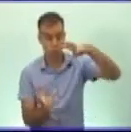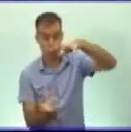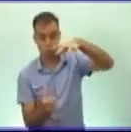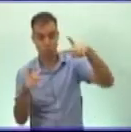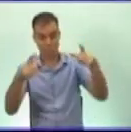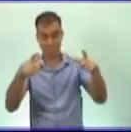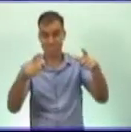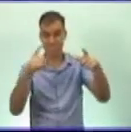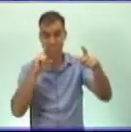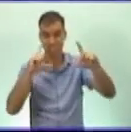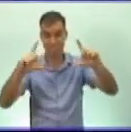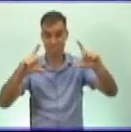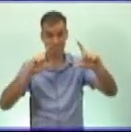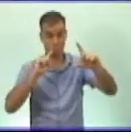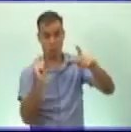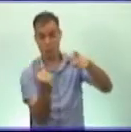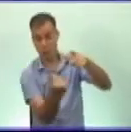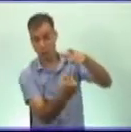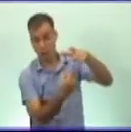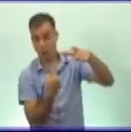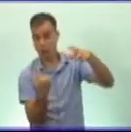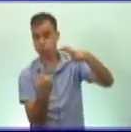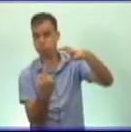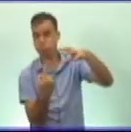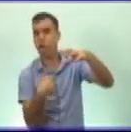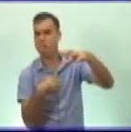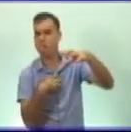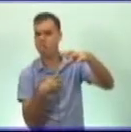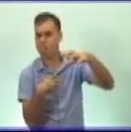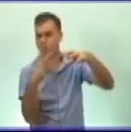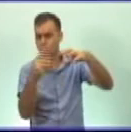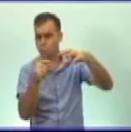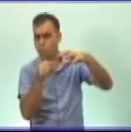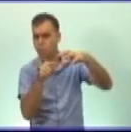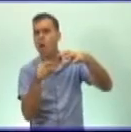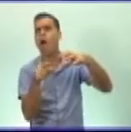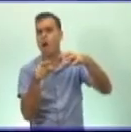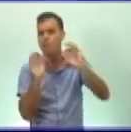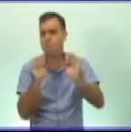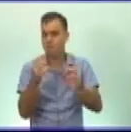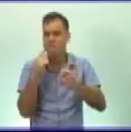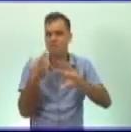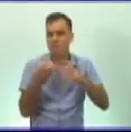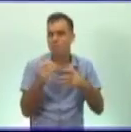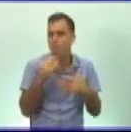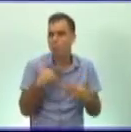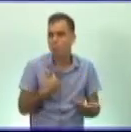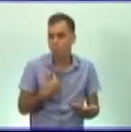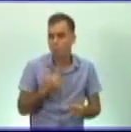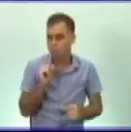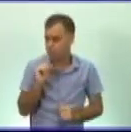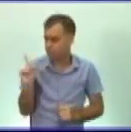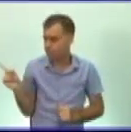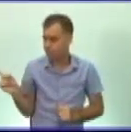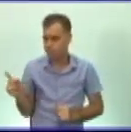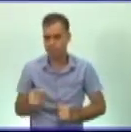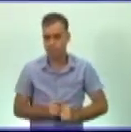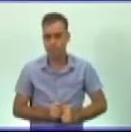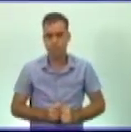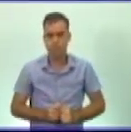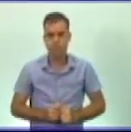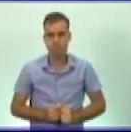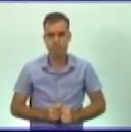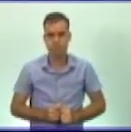podemos decir que el área lateral del cilindro va a ser 2pi RH, o lo que es lo mismo,